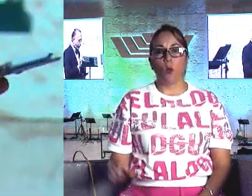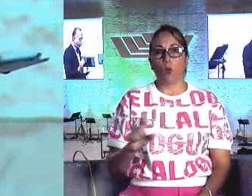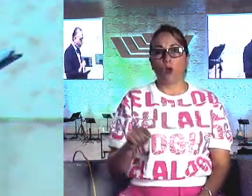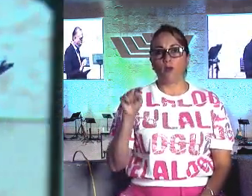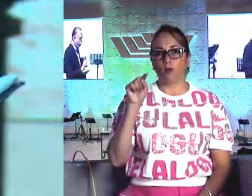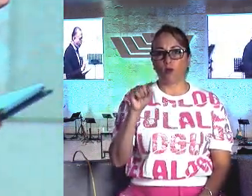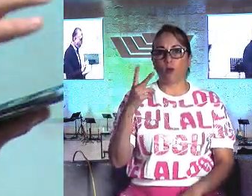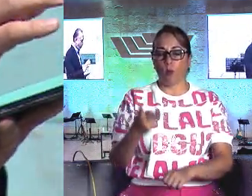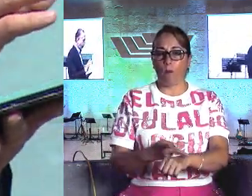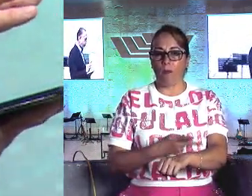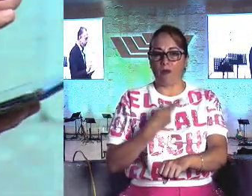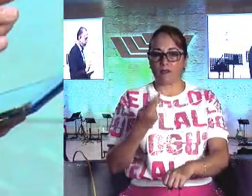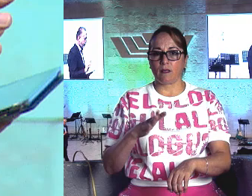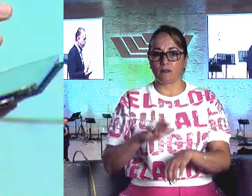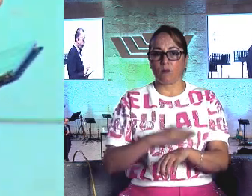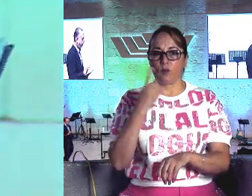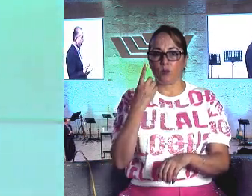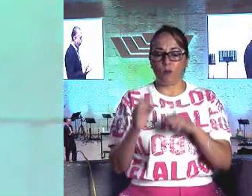pasas por un problema,